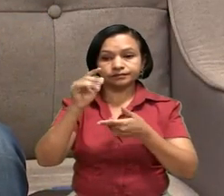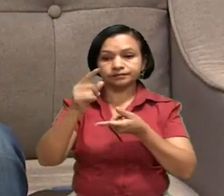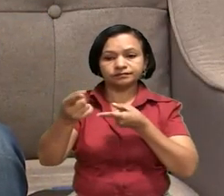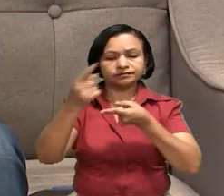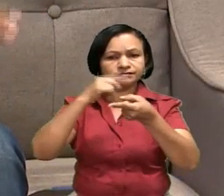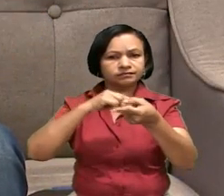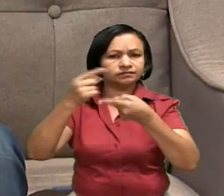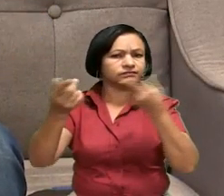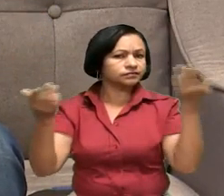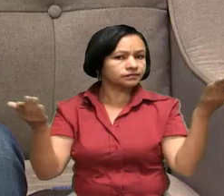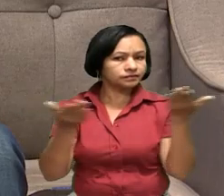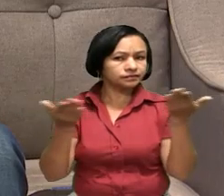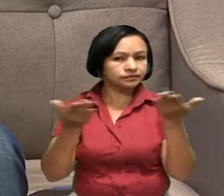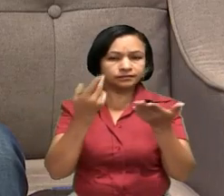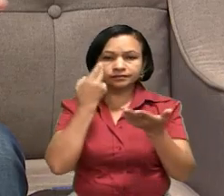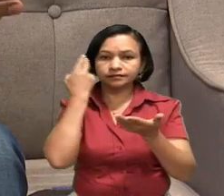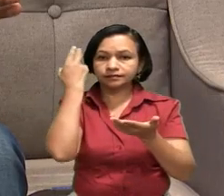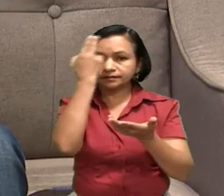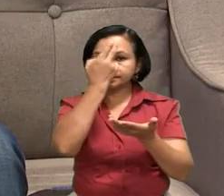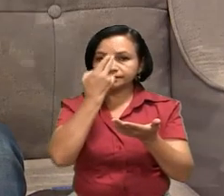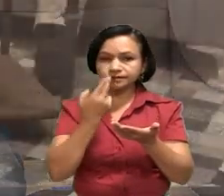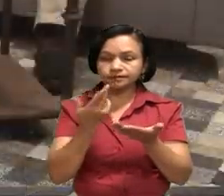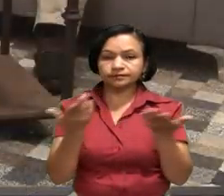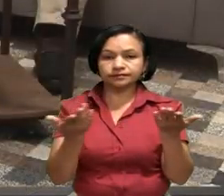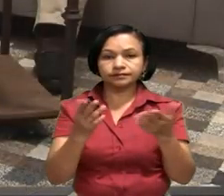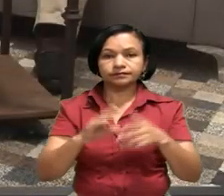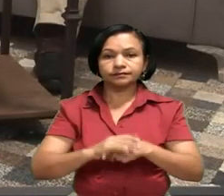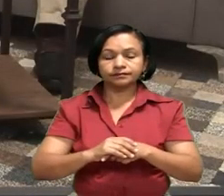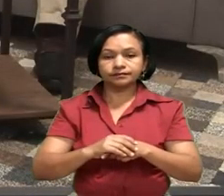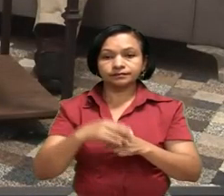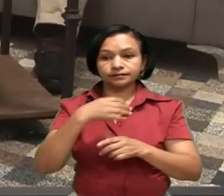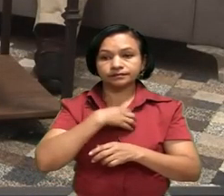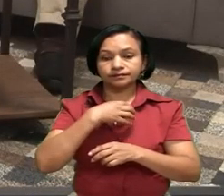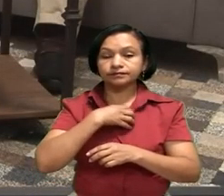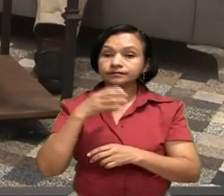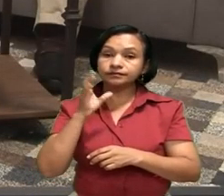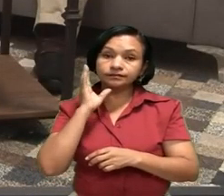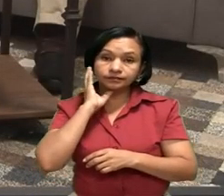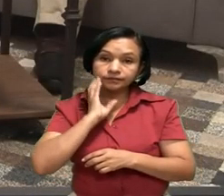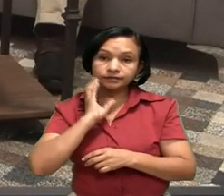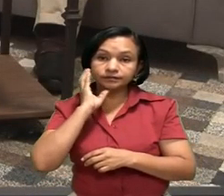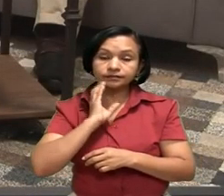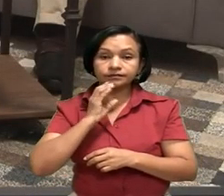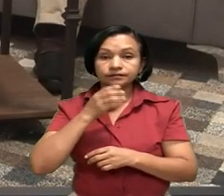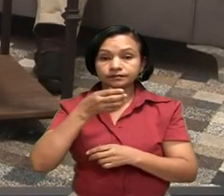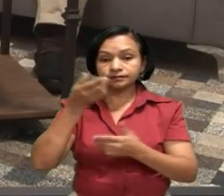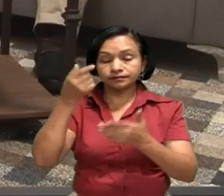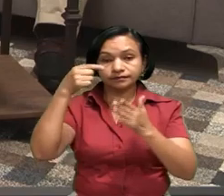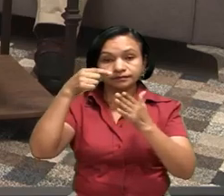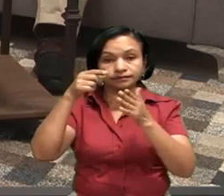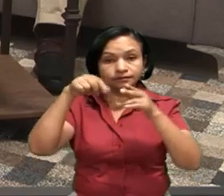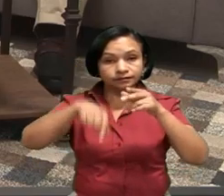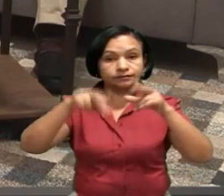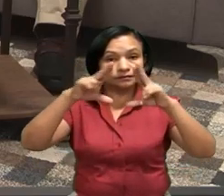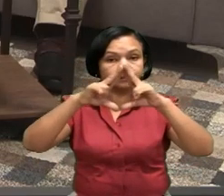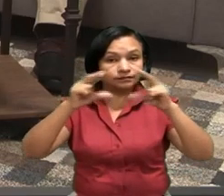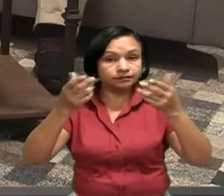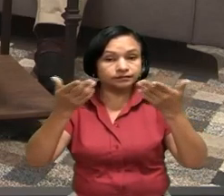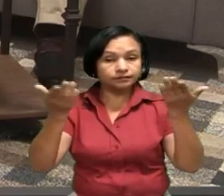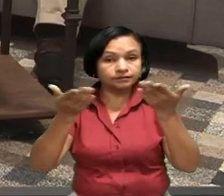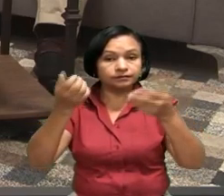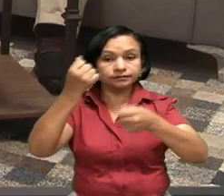credibilidad y le hago esa pregunta a partir tan visible su ejercicio periodístico pero un análisis nacional del periodismo y la